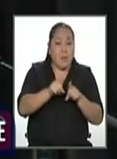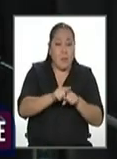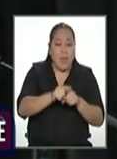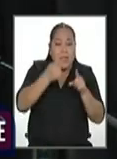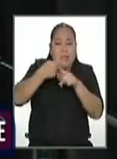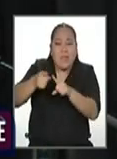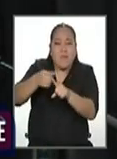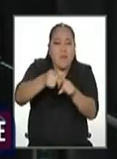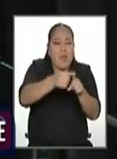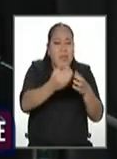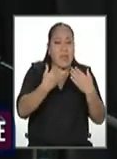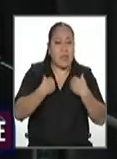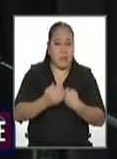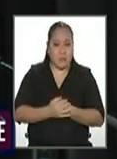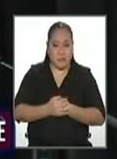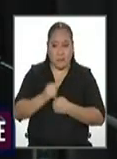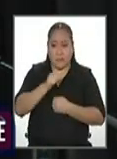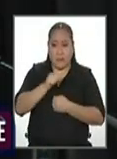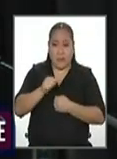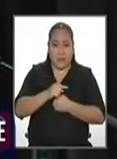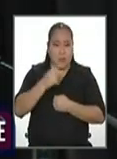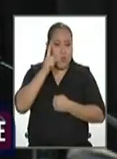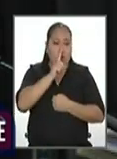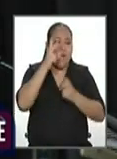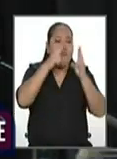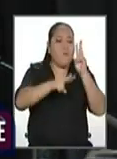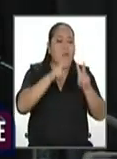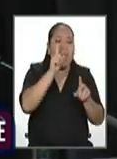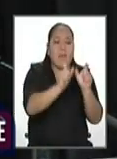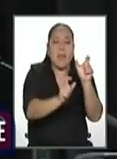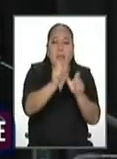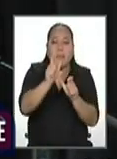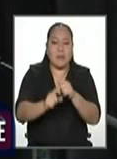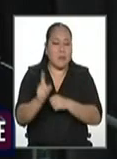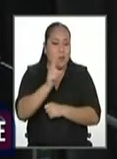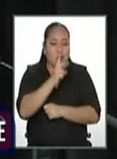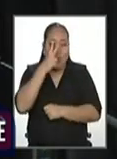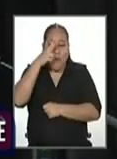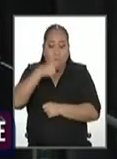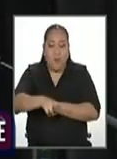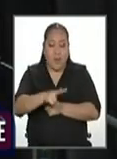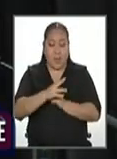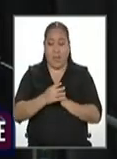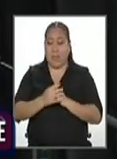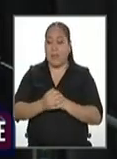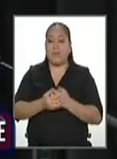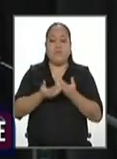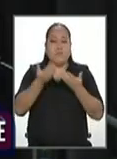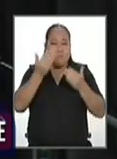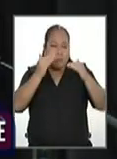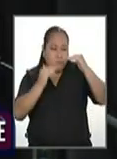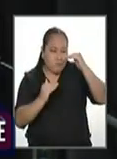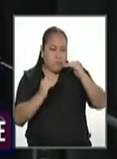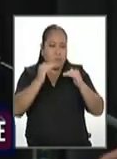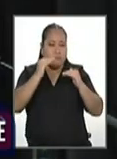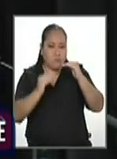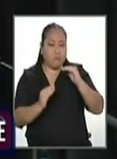sobre todo sin ver al ser humano y sin ver nuestros equilibrios.